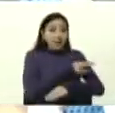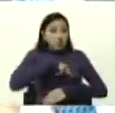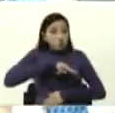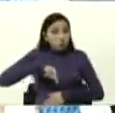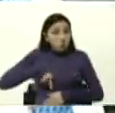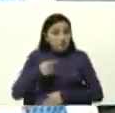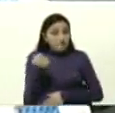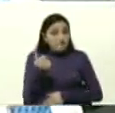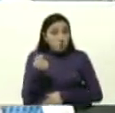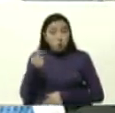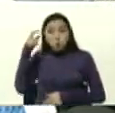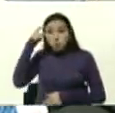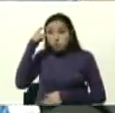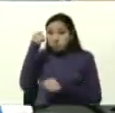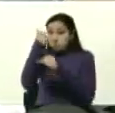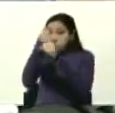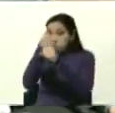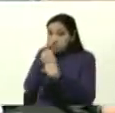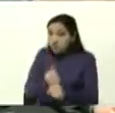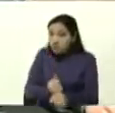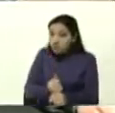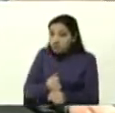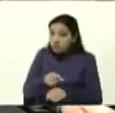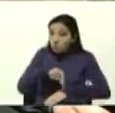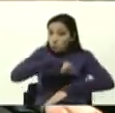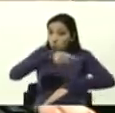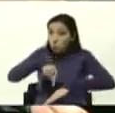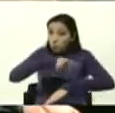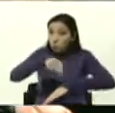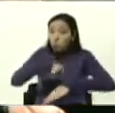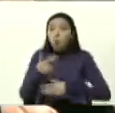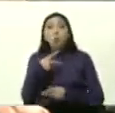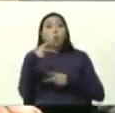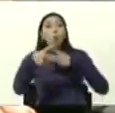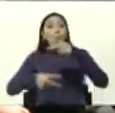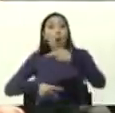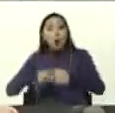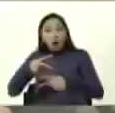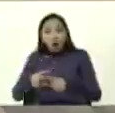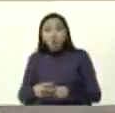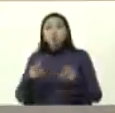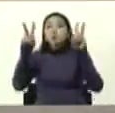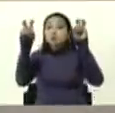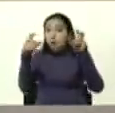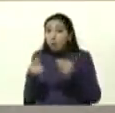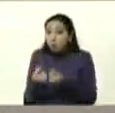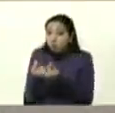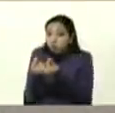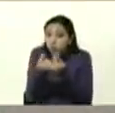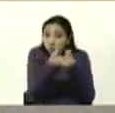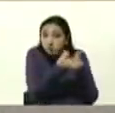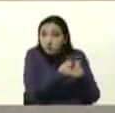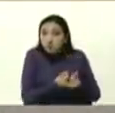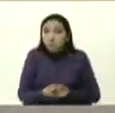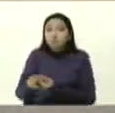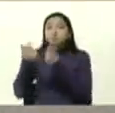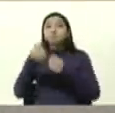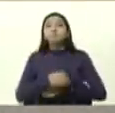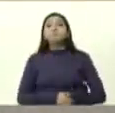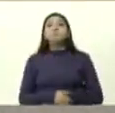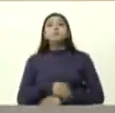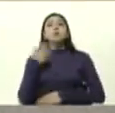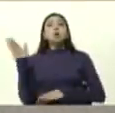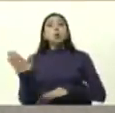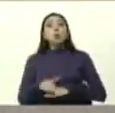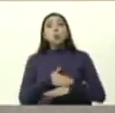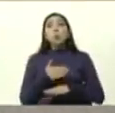pocos días, estamos a pocas horas de este proceso de nueva expresión monetaria. El jueves